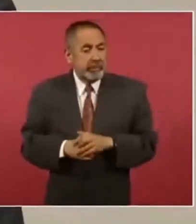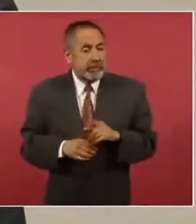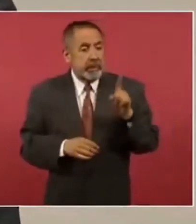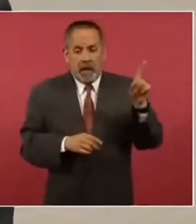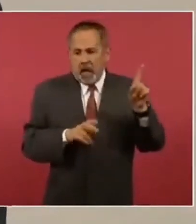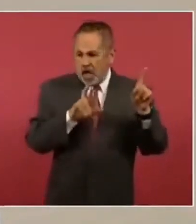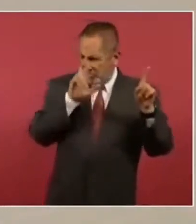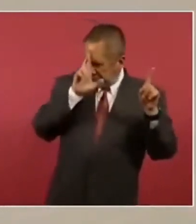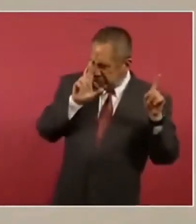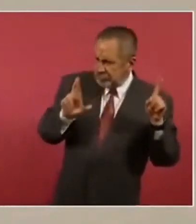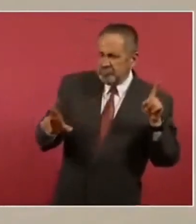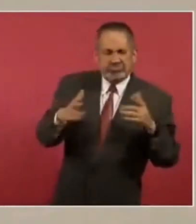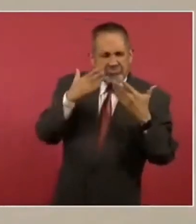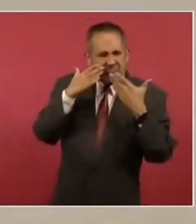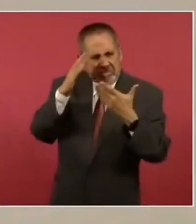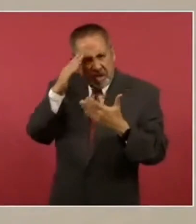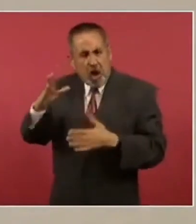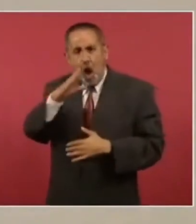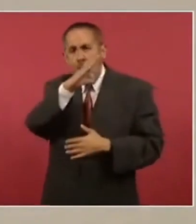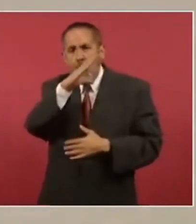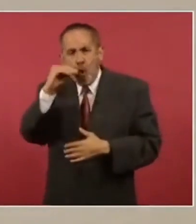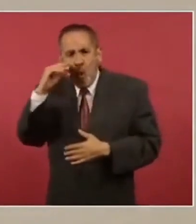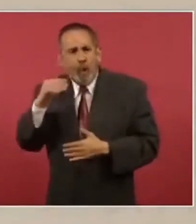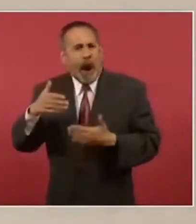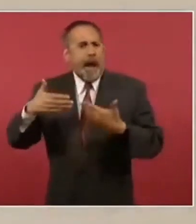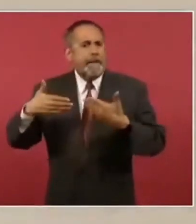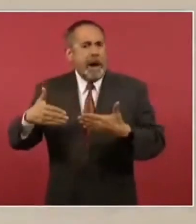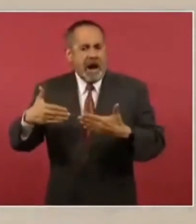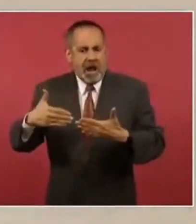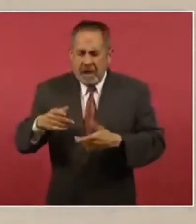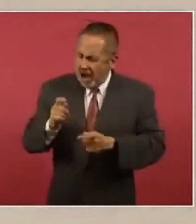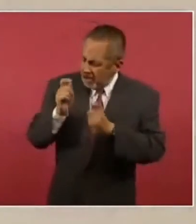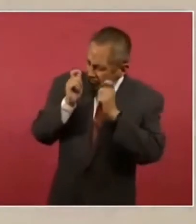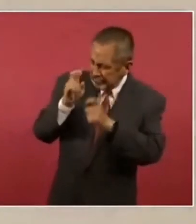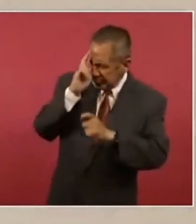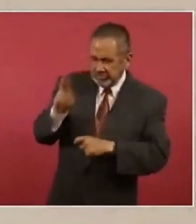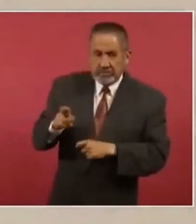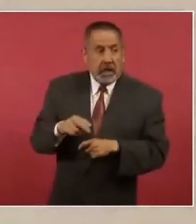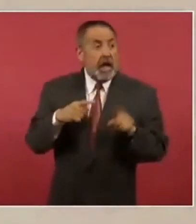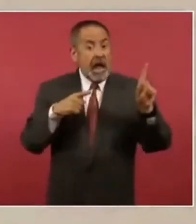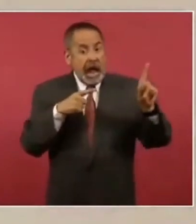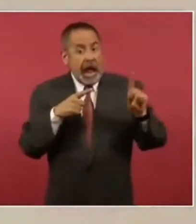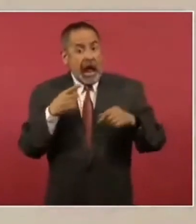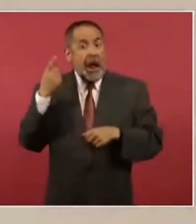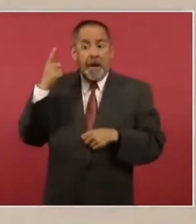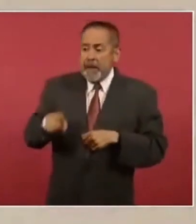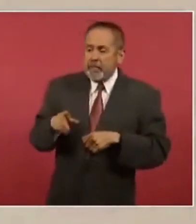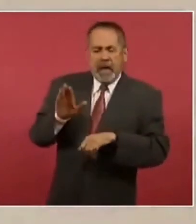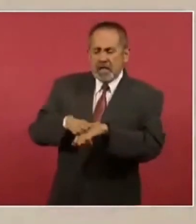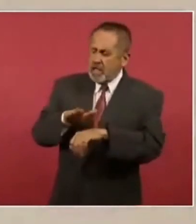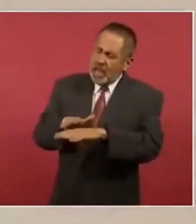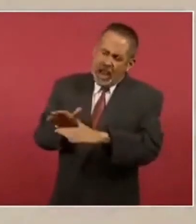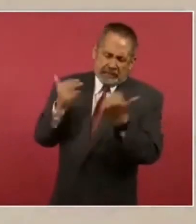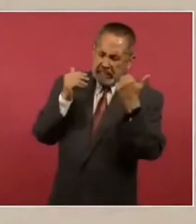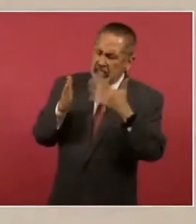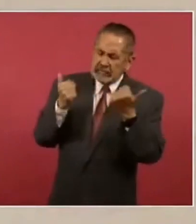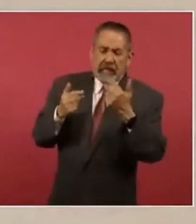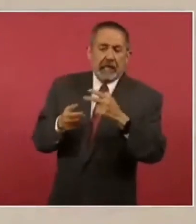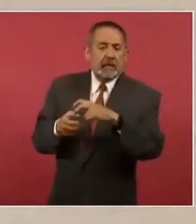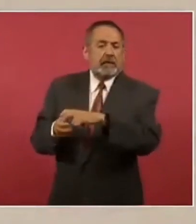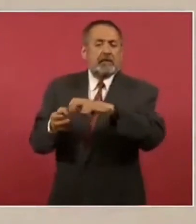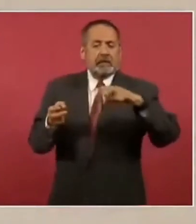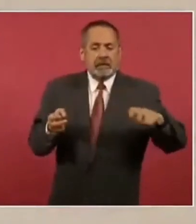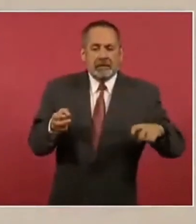de Cuba y de Panamá y se ordenó la retirada militar estadounidense